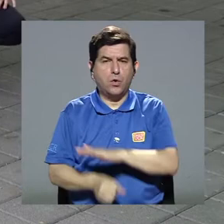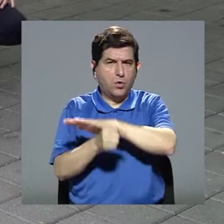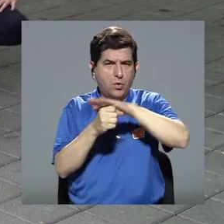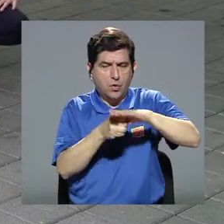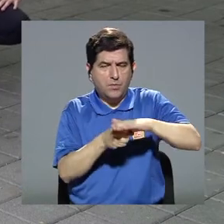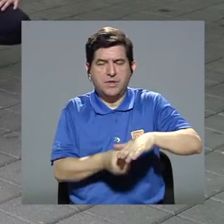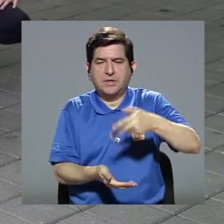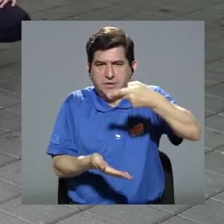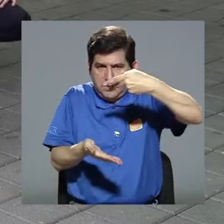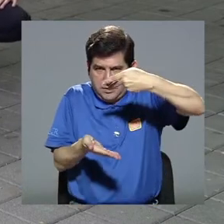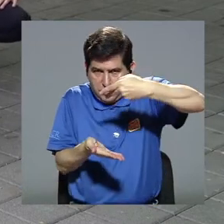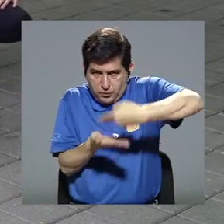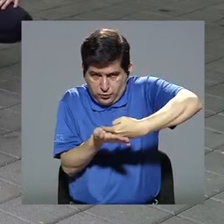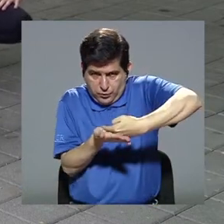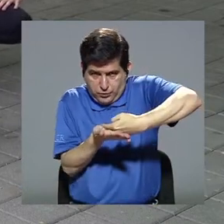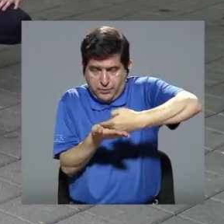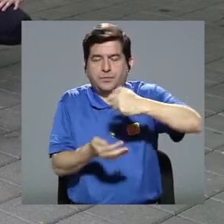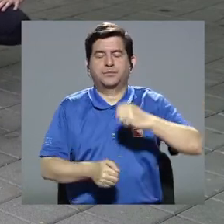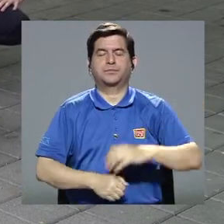acostarnos completamente en el piso.